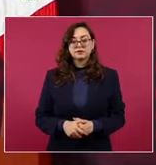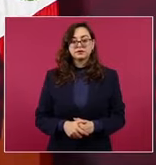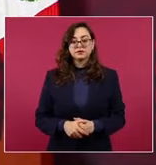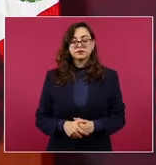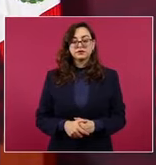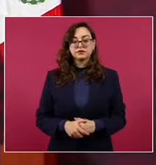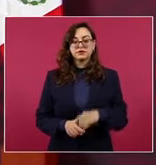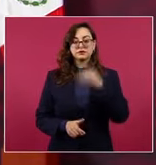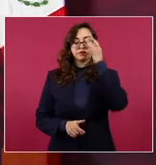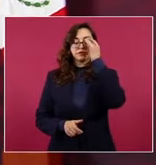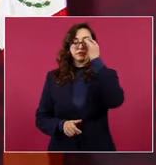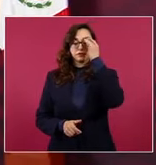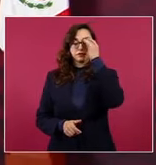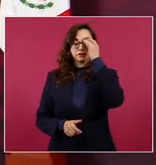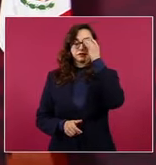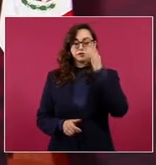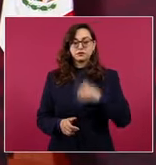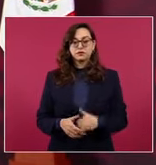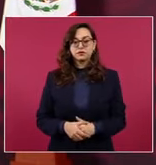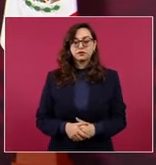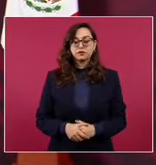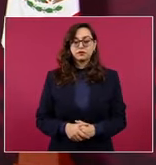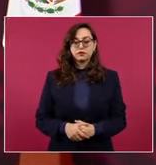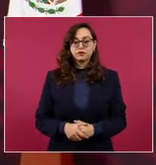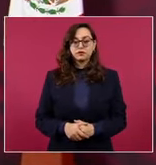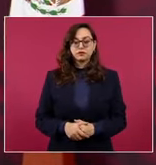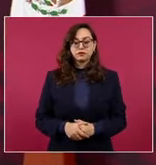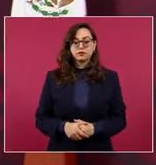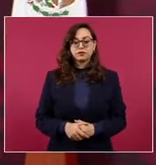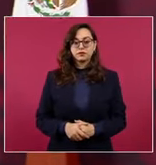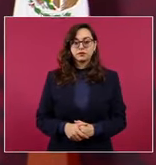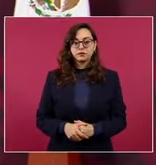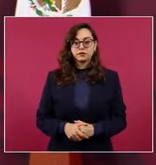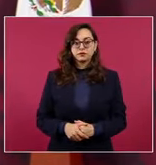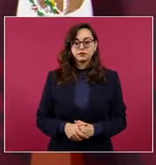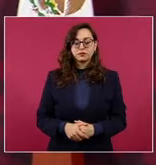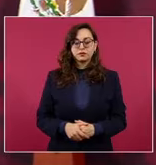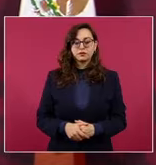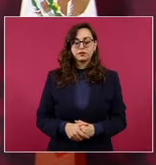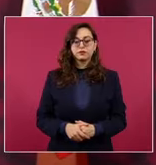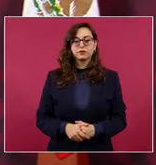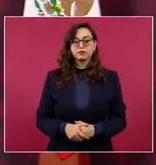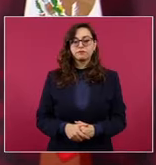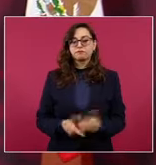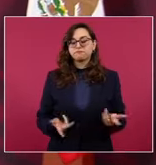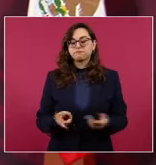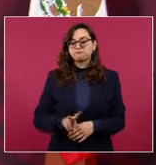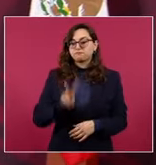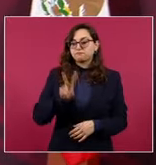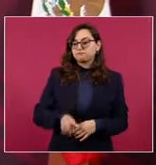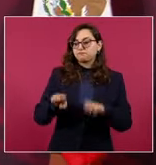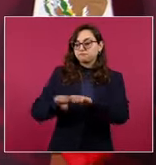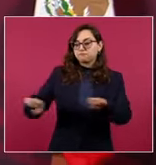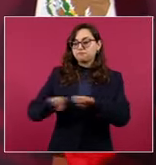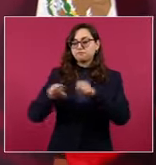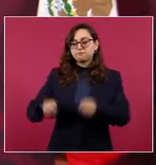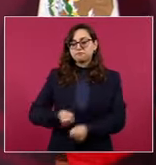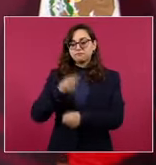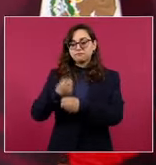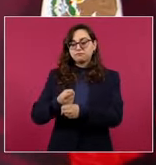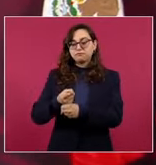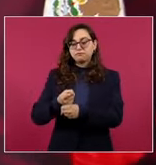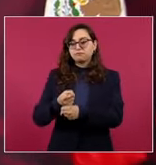quiero aprovechar para agradecer el apoyo de todos los integrantes del Gabinete de Seguridad. No